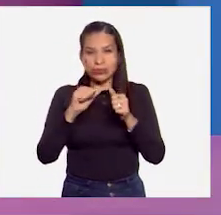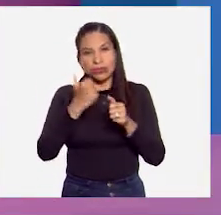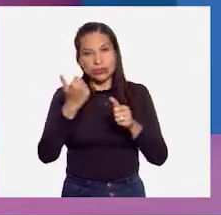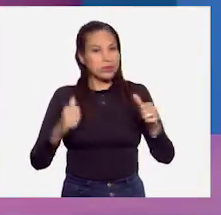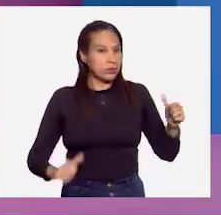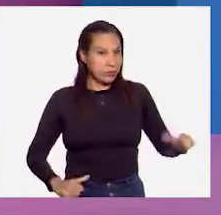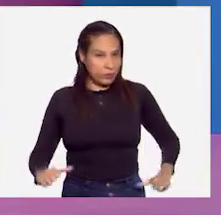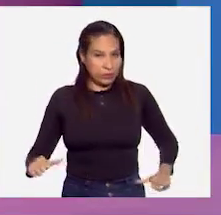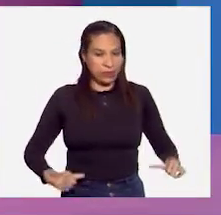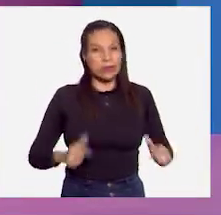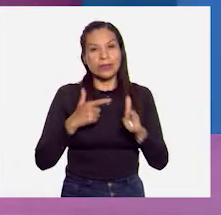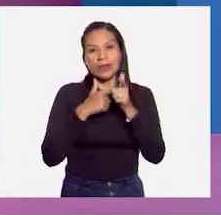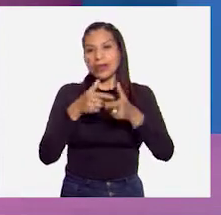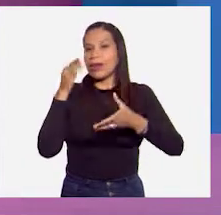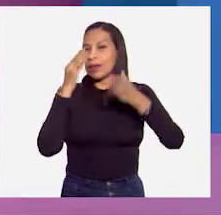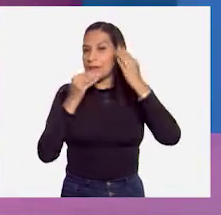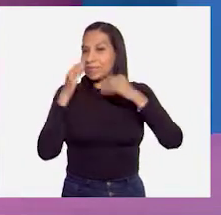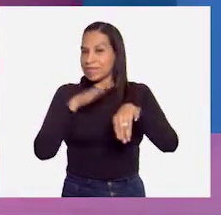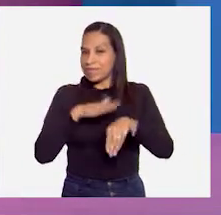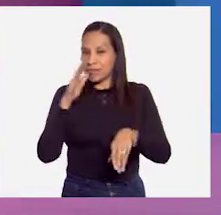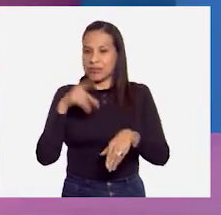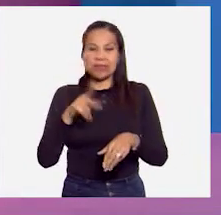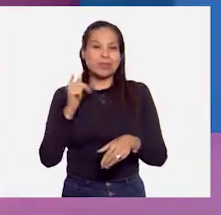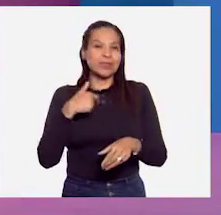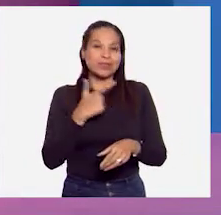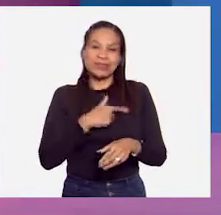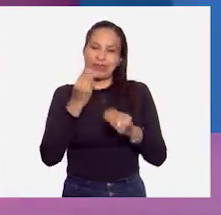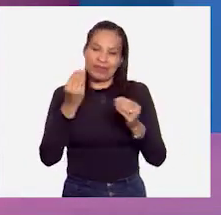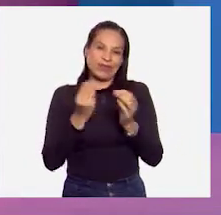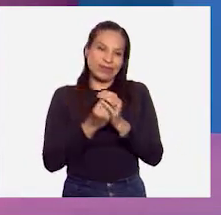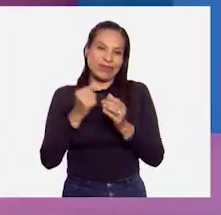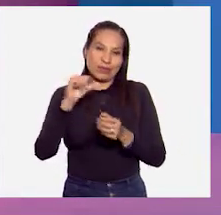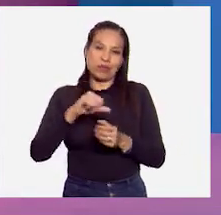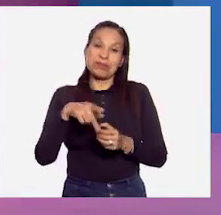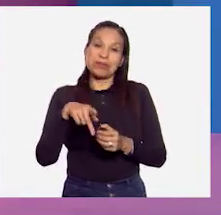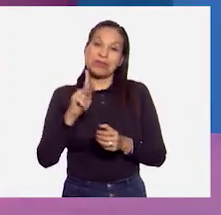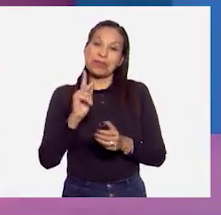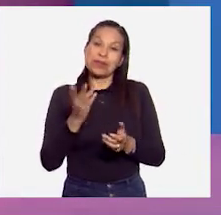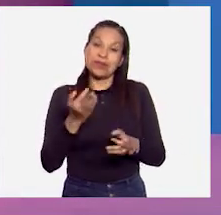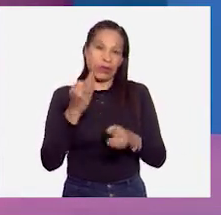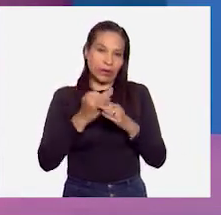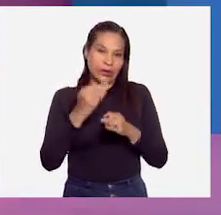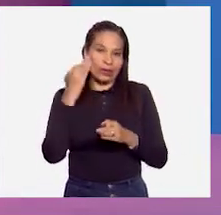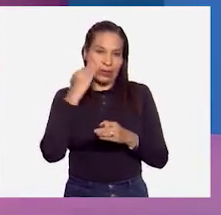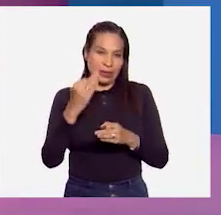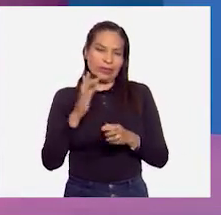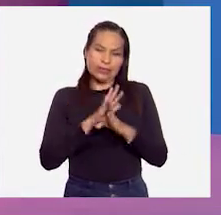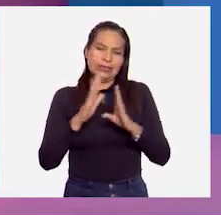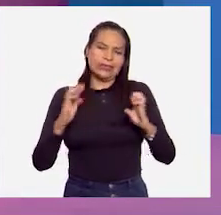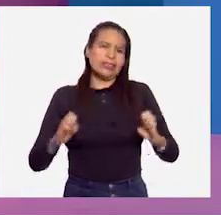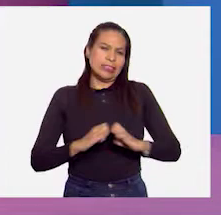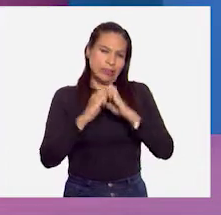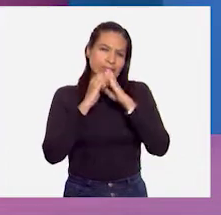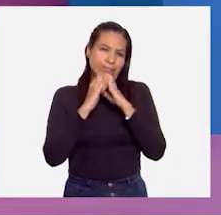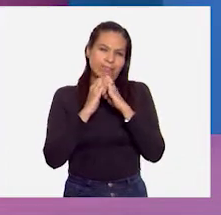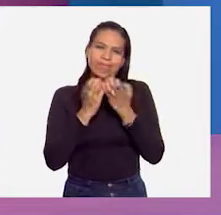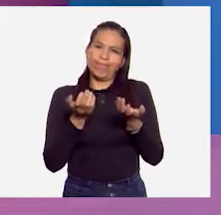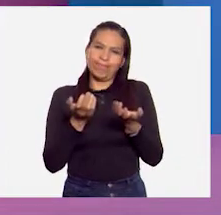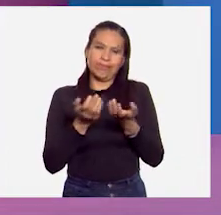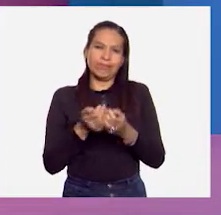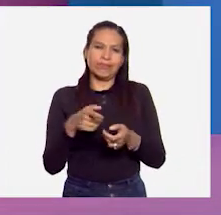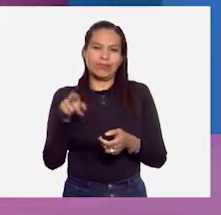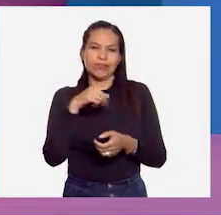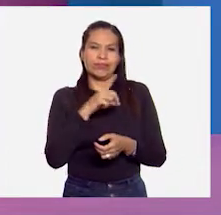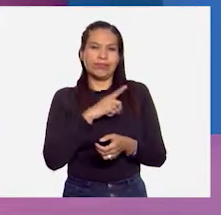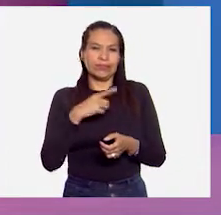demás actividades para seguir aprendiendo. Es que me gusta mucho la clase de hoy, pero en estos tiempos de contingencia, hacen